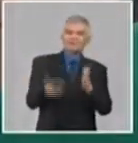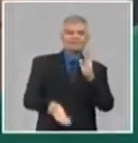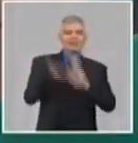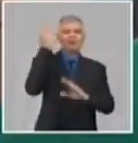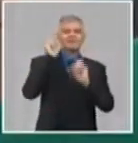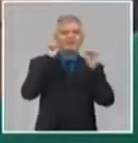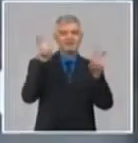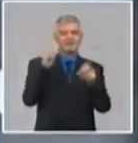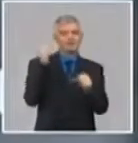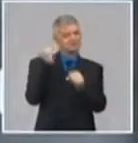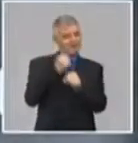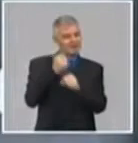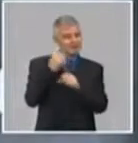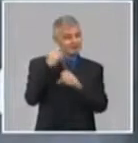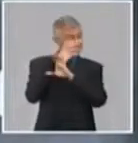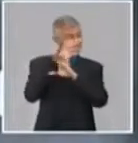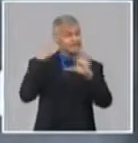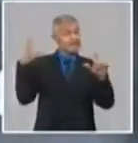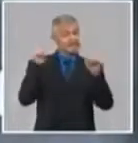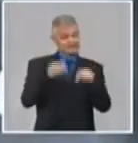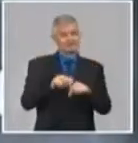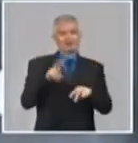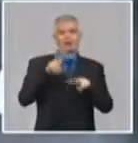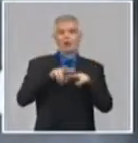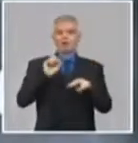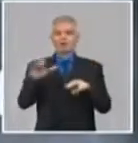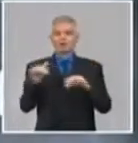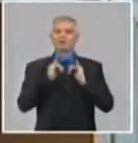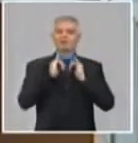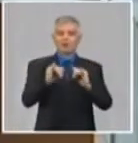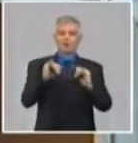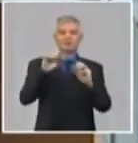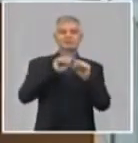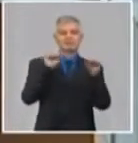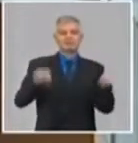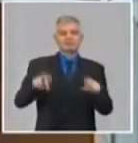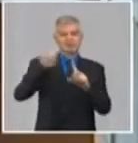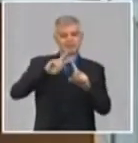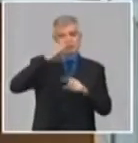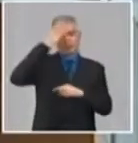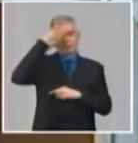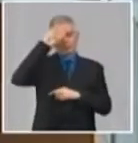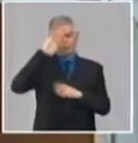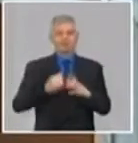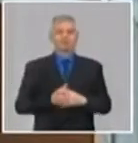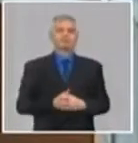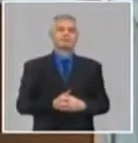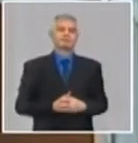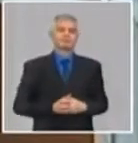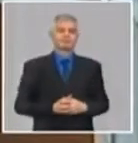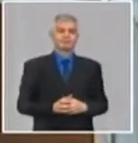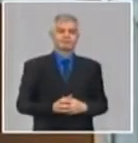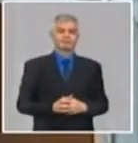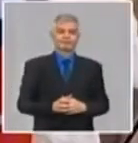y perseverancia. Desde Holguín, Mariel González, Sistema Informativo de la Televisión Cubana.